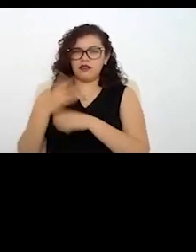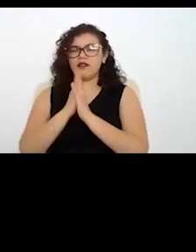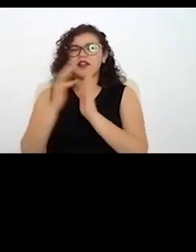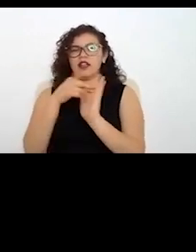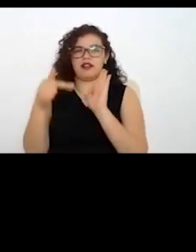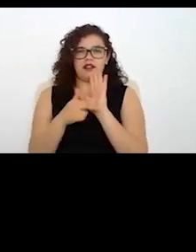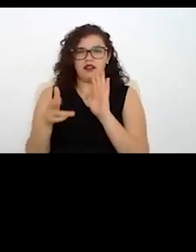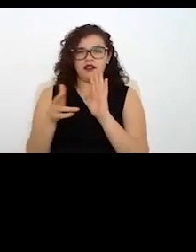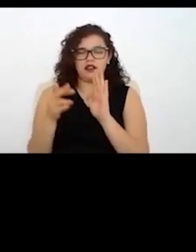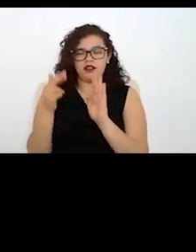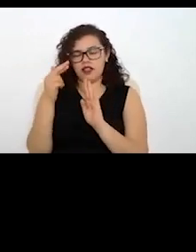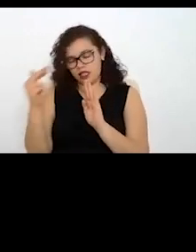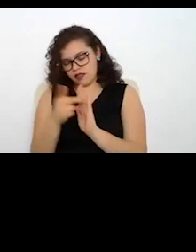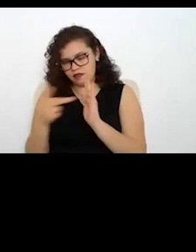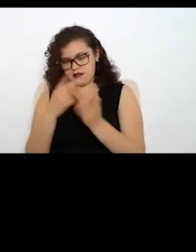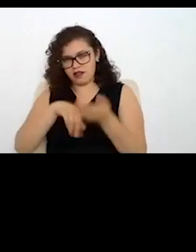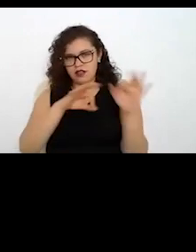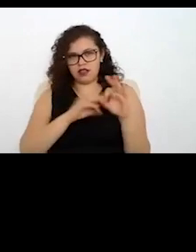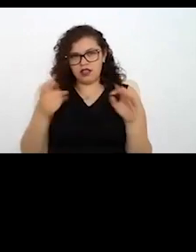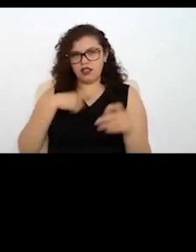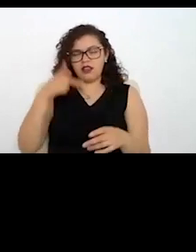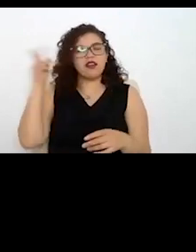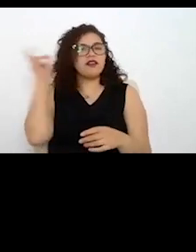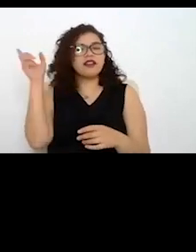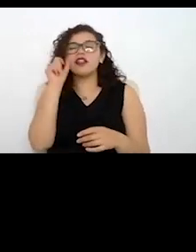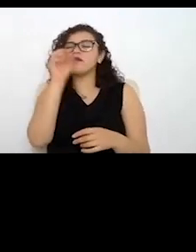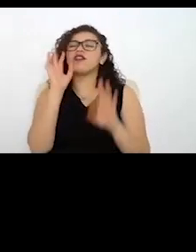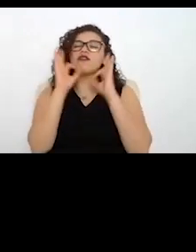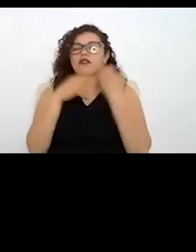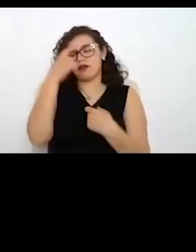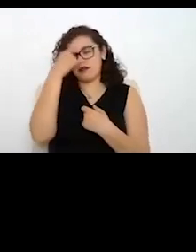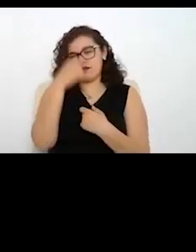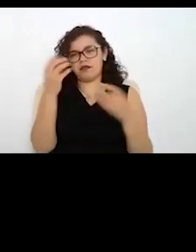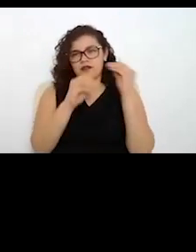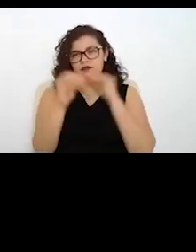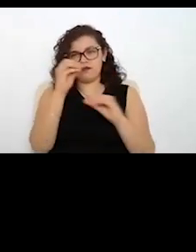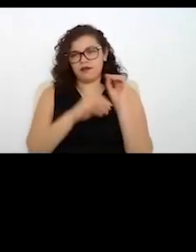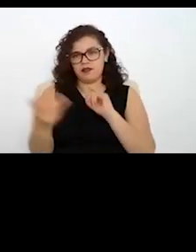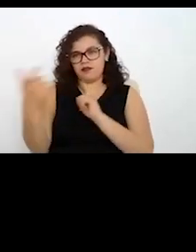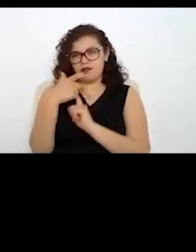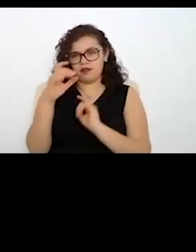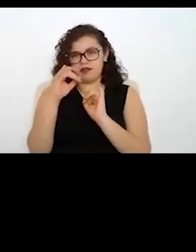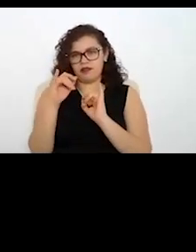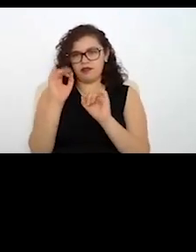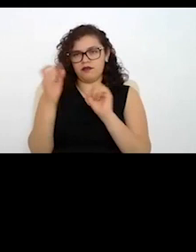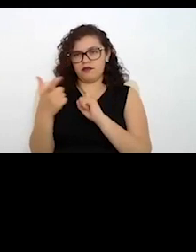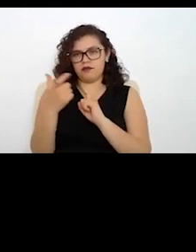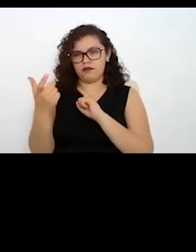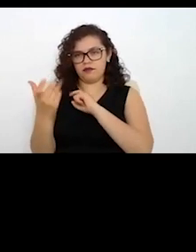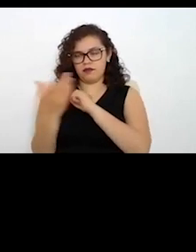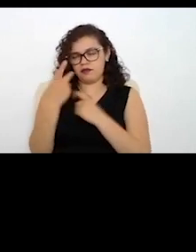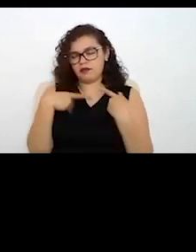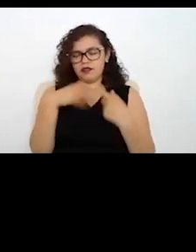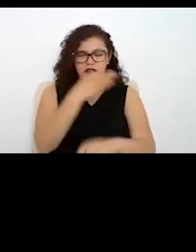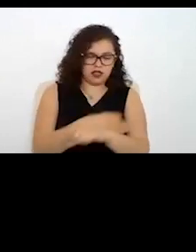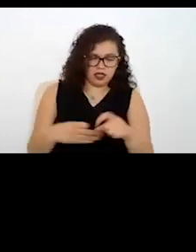escuchar decir eso el resto de la plática porque es la mejor herramienta para los patrones. Establezcan qué sucede si una persona llega tarde, si se